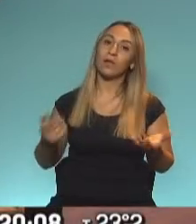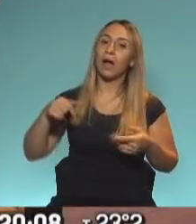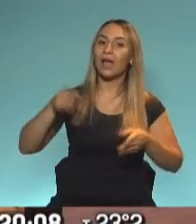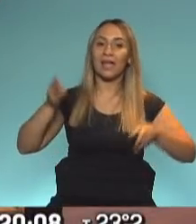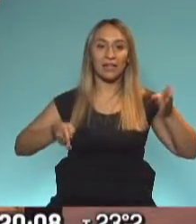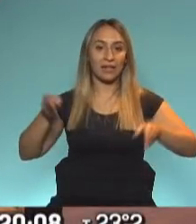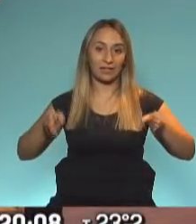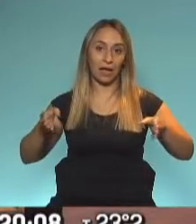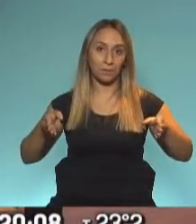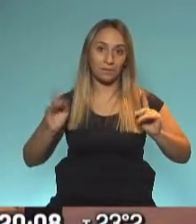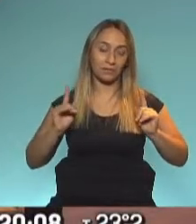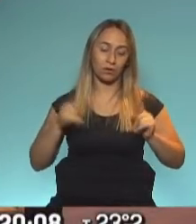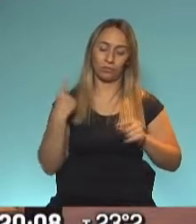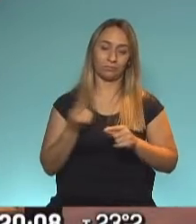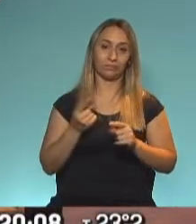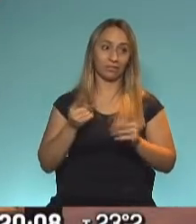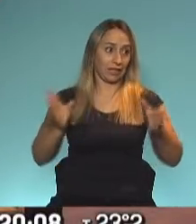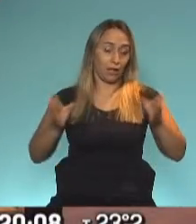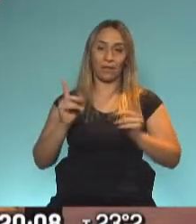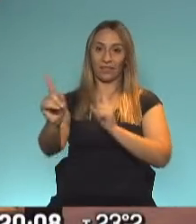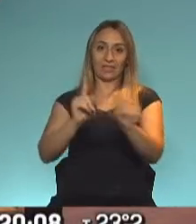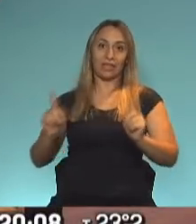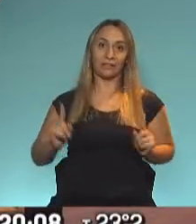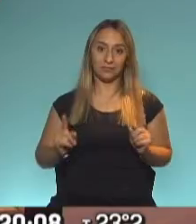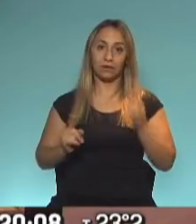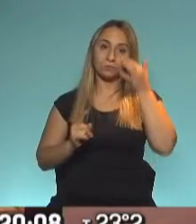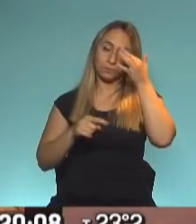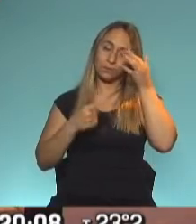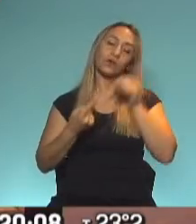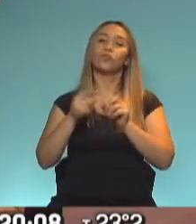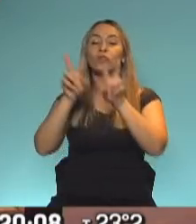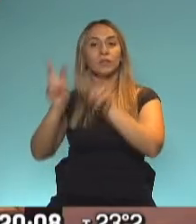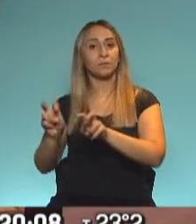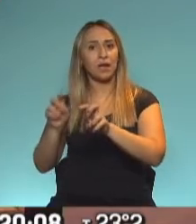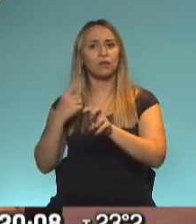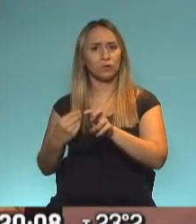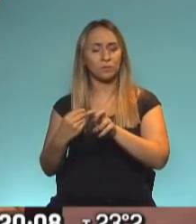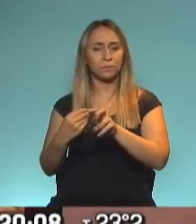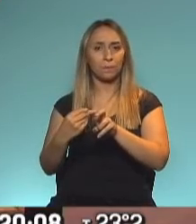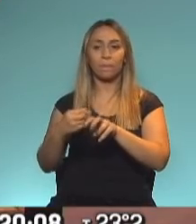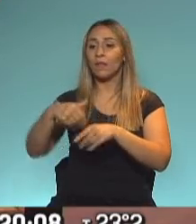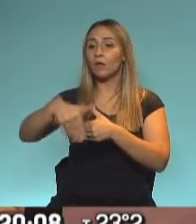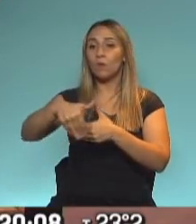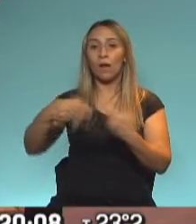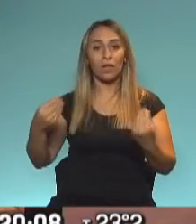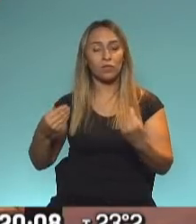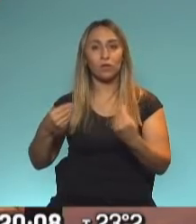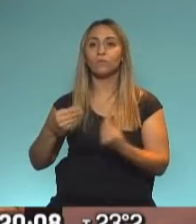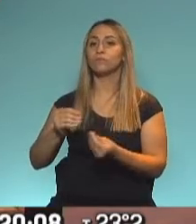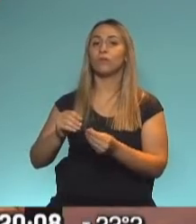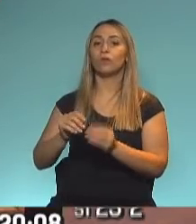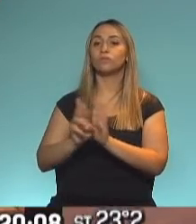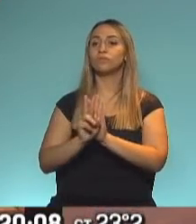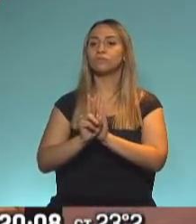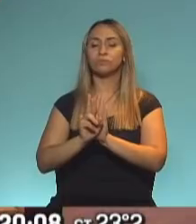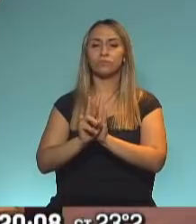etapa en la cual en este momento estamos. Otro punto quizás a tener en cuenta sea en qué momento se hacen las restricciones. Si